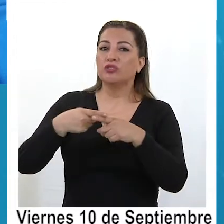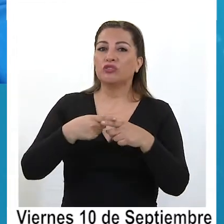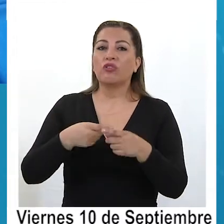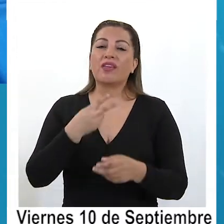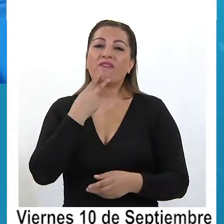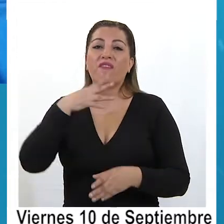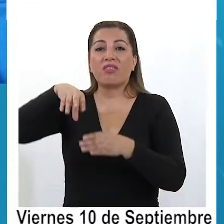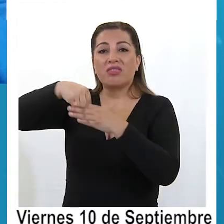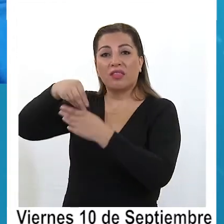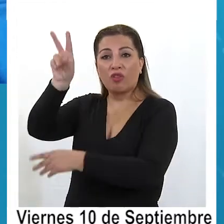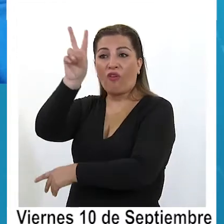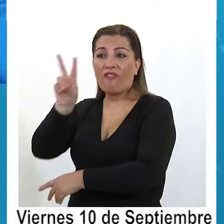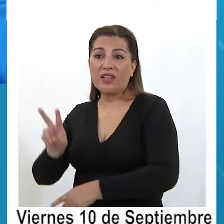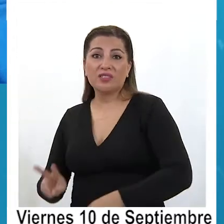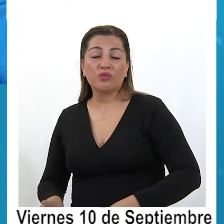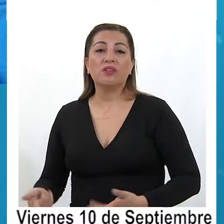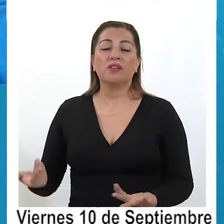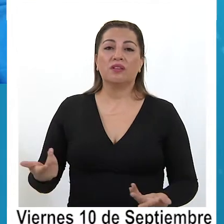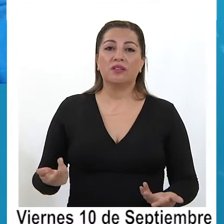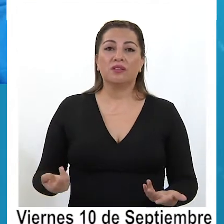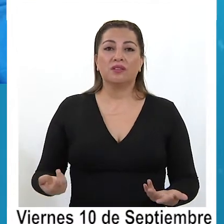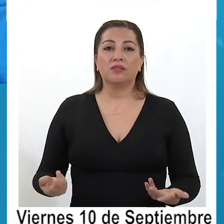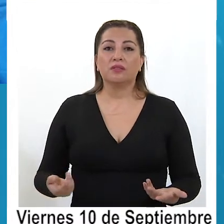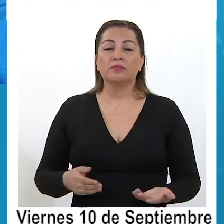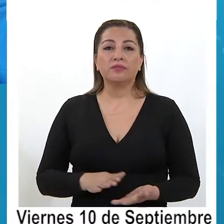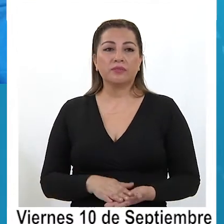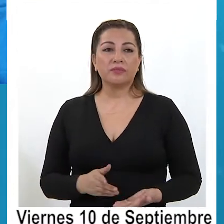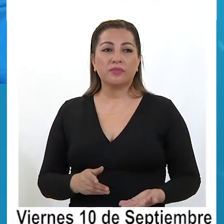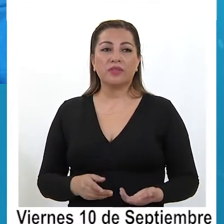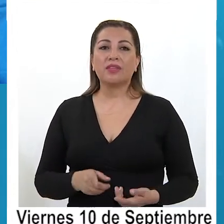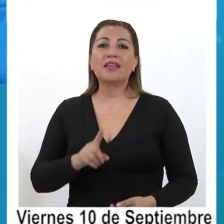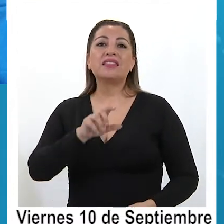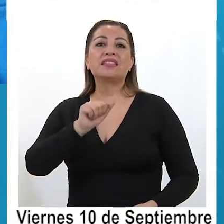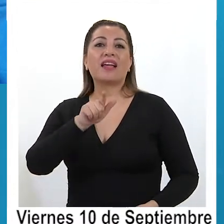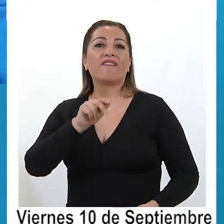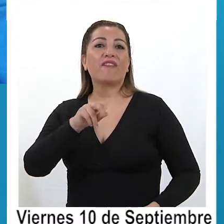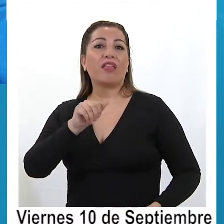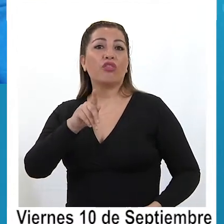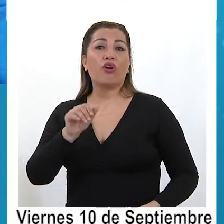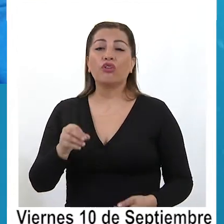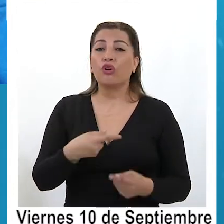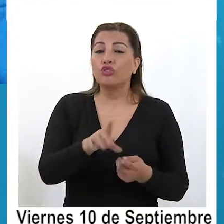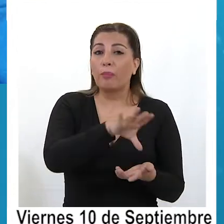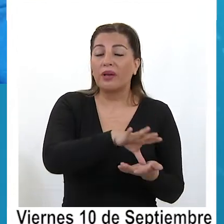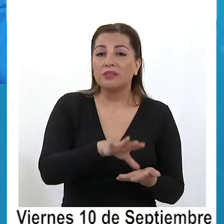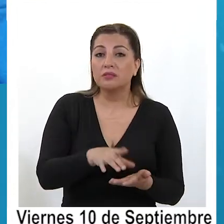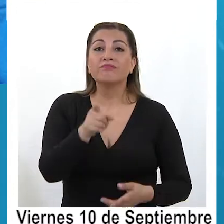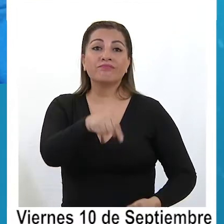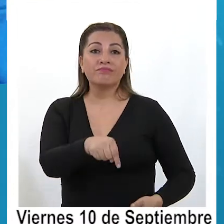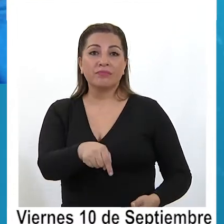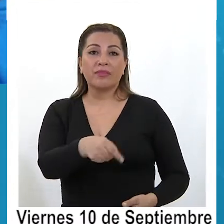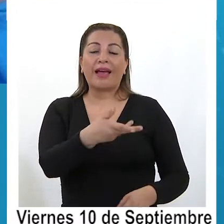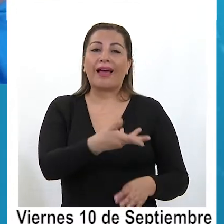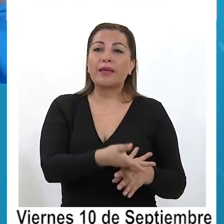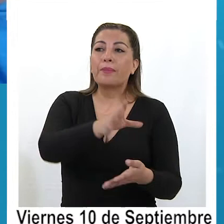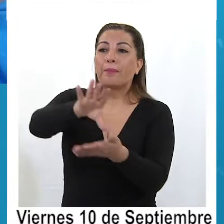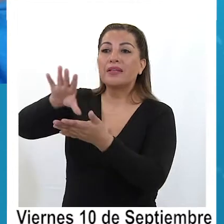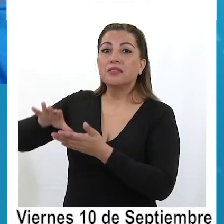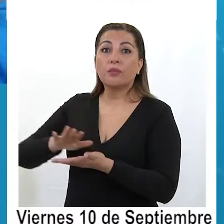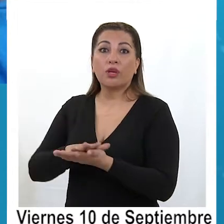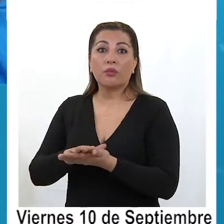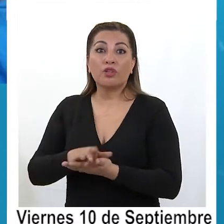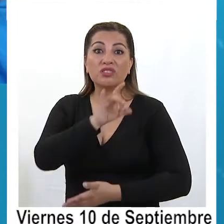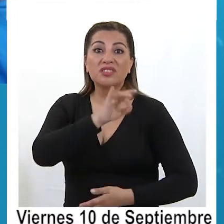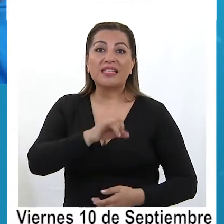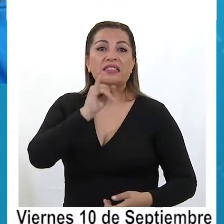Venezuela en particular, la realidad que estamos viviendo en Haití, en El Salvador, por cierto. Entonces, hay que entender claramente que Chile es un país